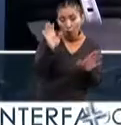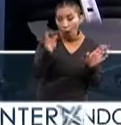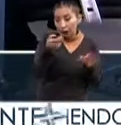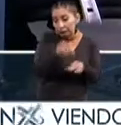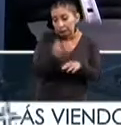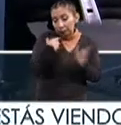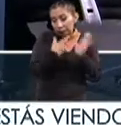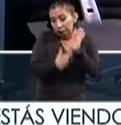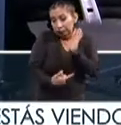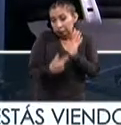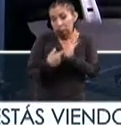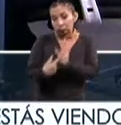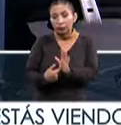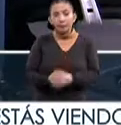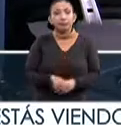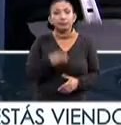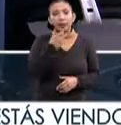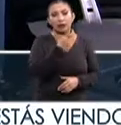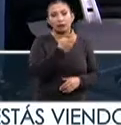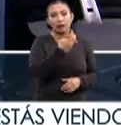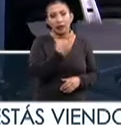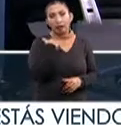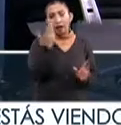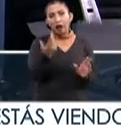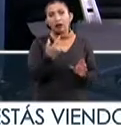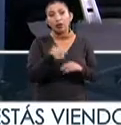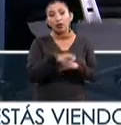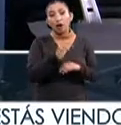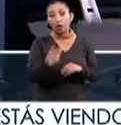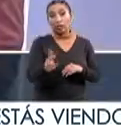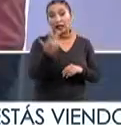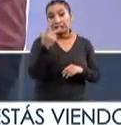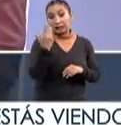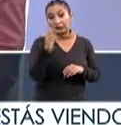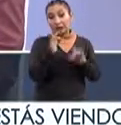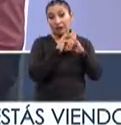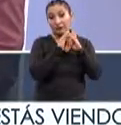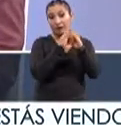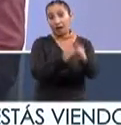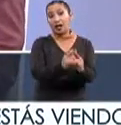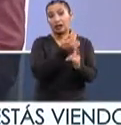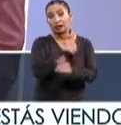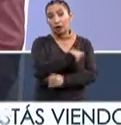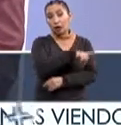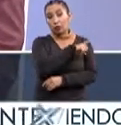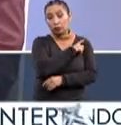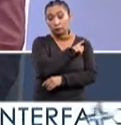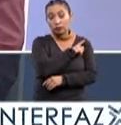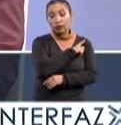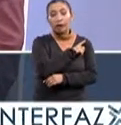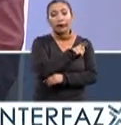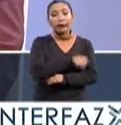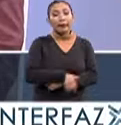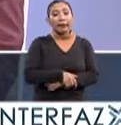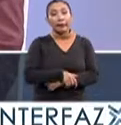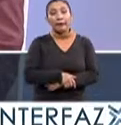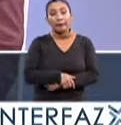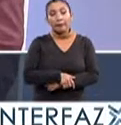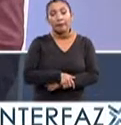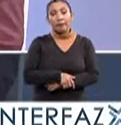ante estas opciones? Sí, esta es la edición número 13 de la feria. Y bueno,